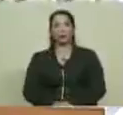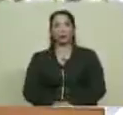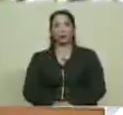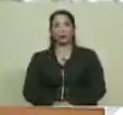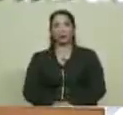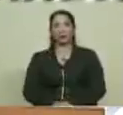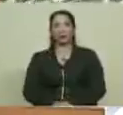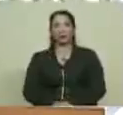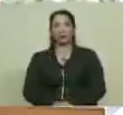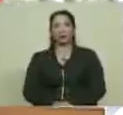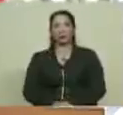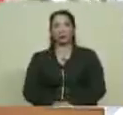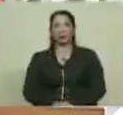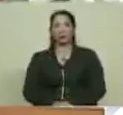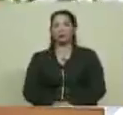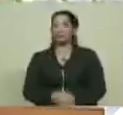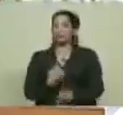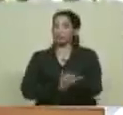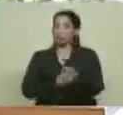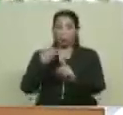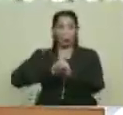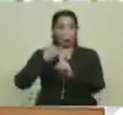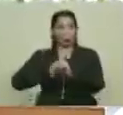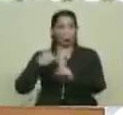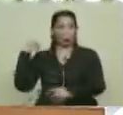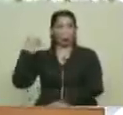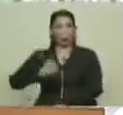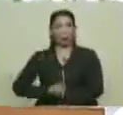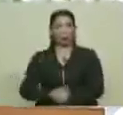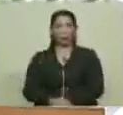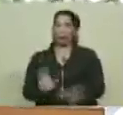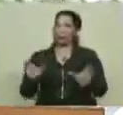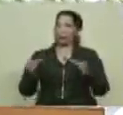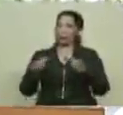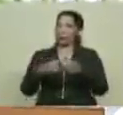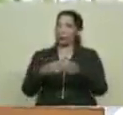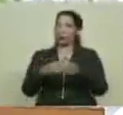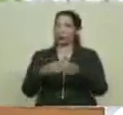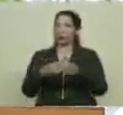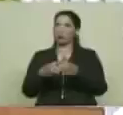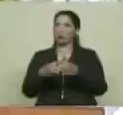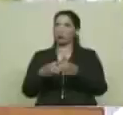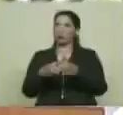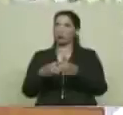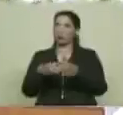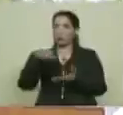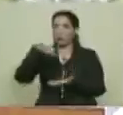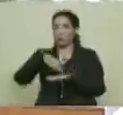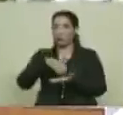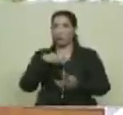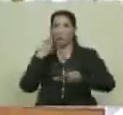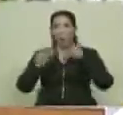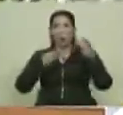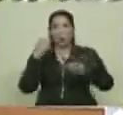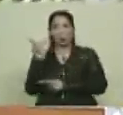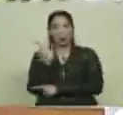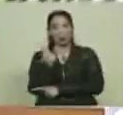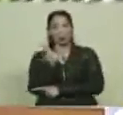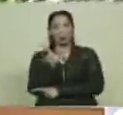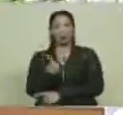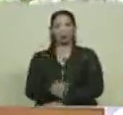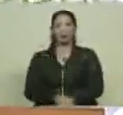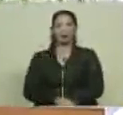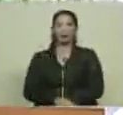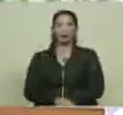de estas luchas de toda la vida. Ciudadanos miembros del Buró Político Estadal, del Partido Socialista Unido